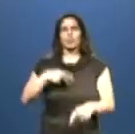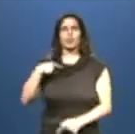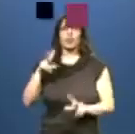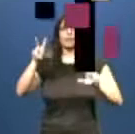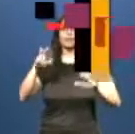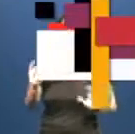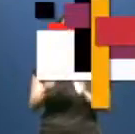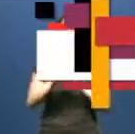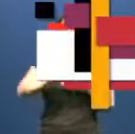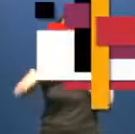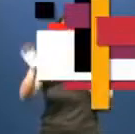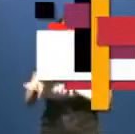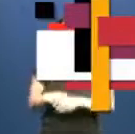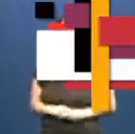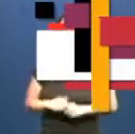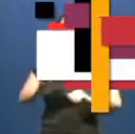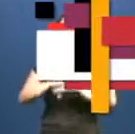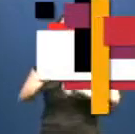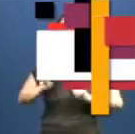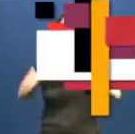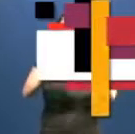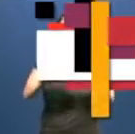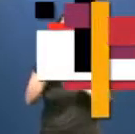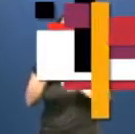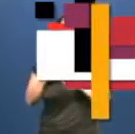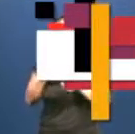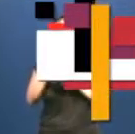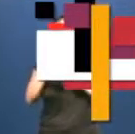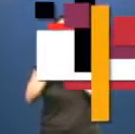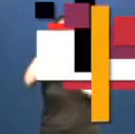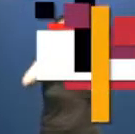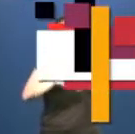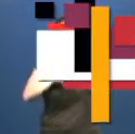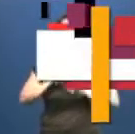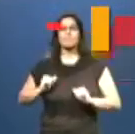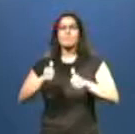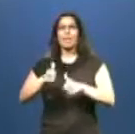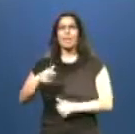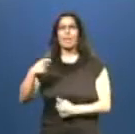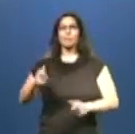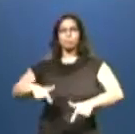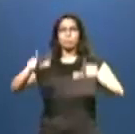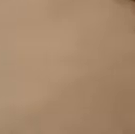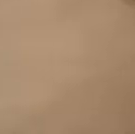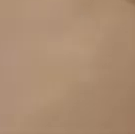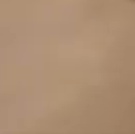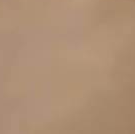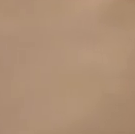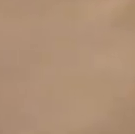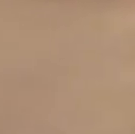para comenzar el debate conforme al procedimiento establecido tiene la palabra el presidente de la junta de Castilla y león señor Herrera